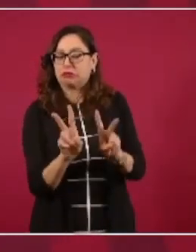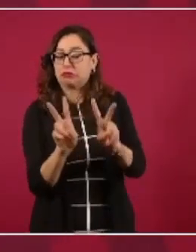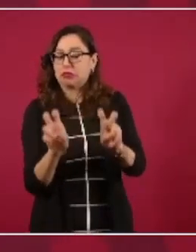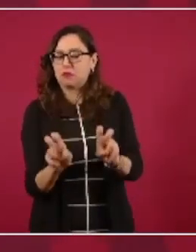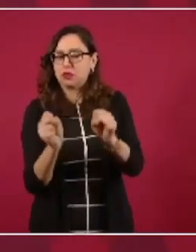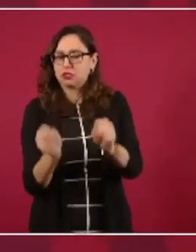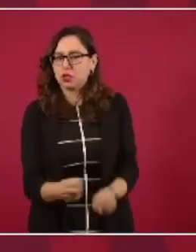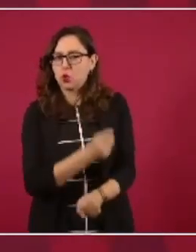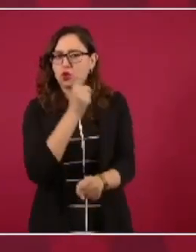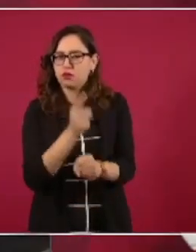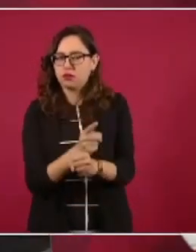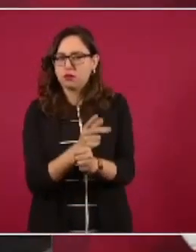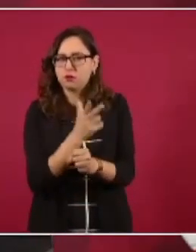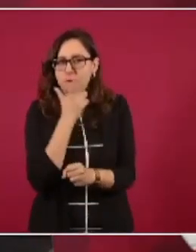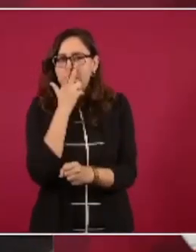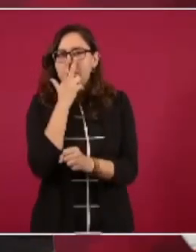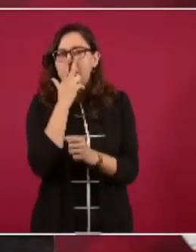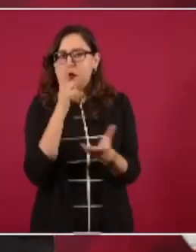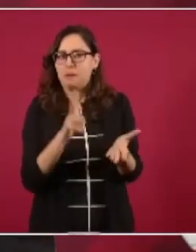presionar.